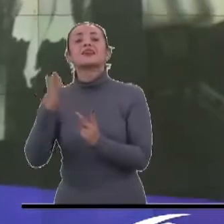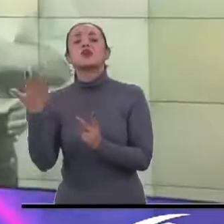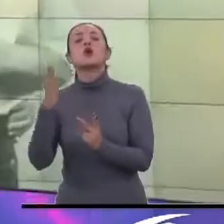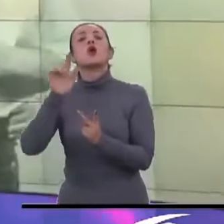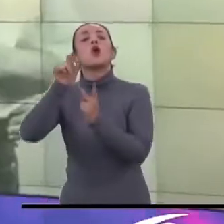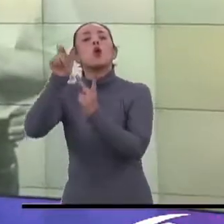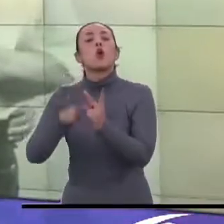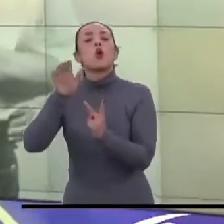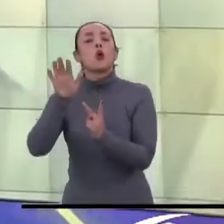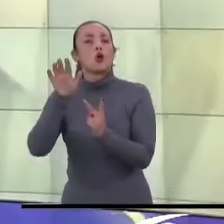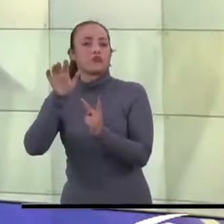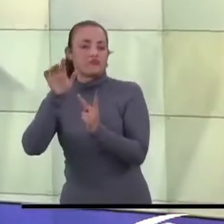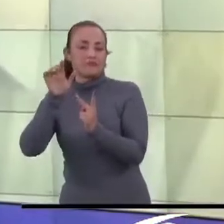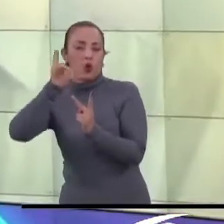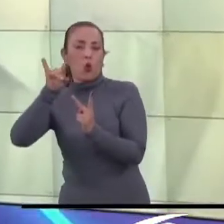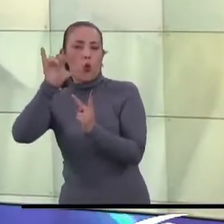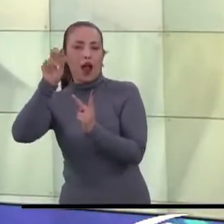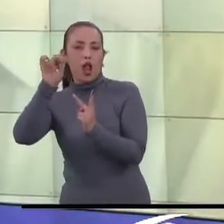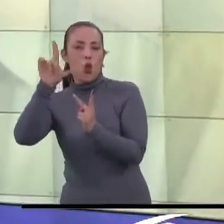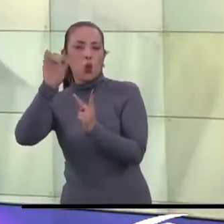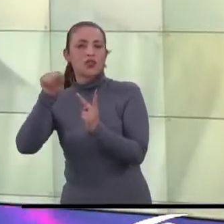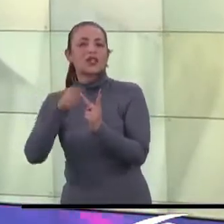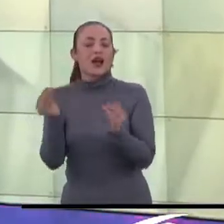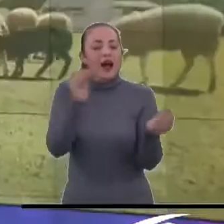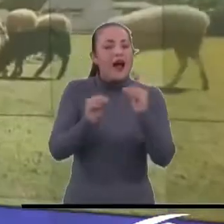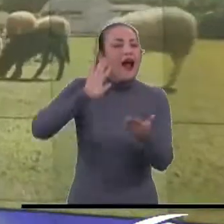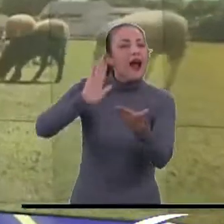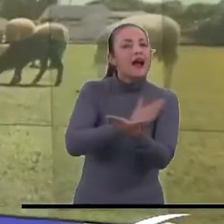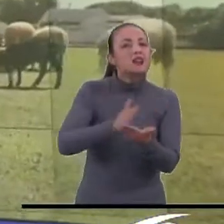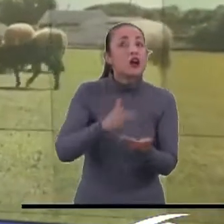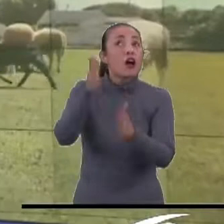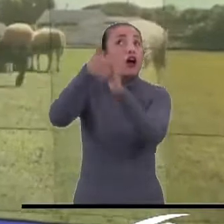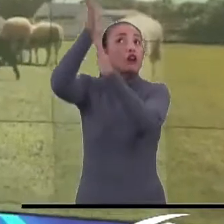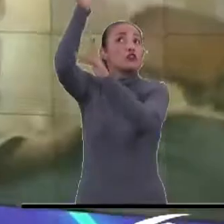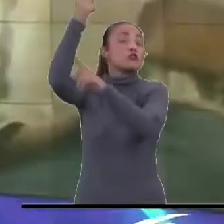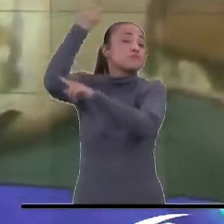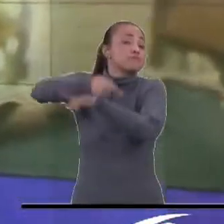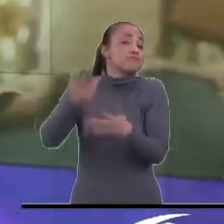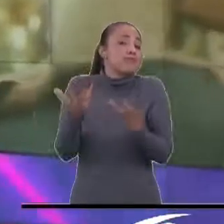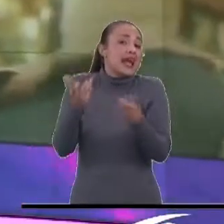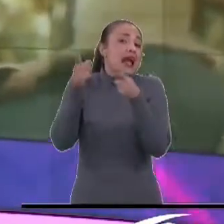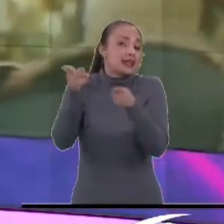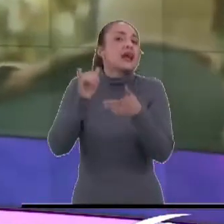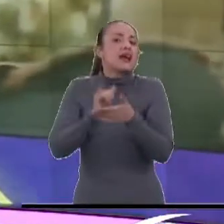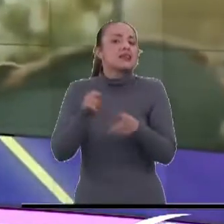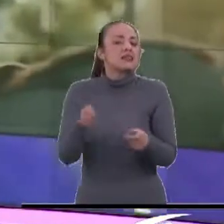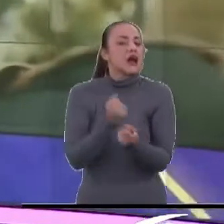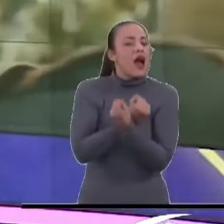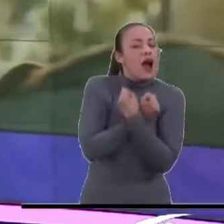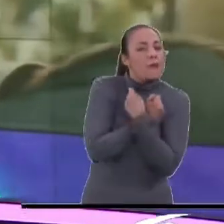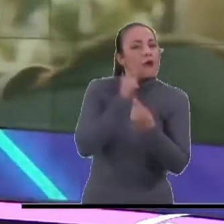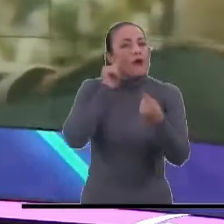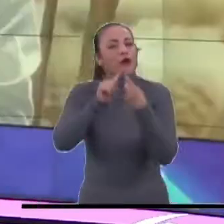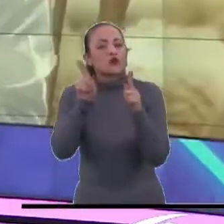Quiso, canción que hacen a dúo por primera vez. Su letra nos invita a amar incondicionalmente y a que el amor de pareja